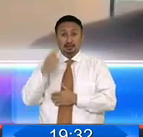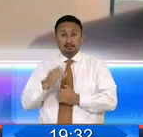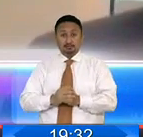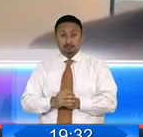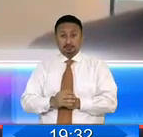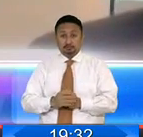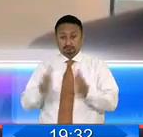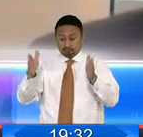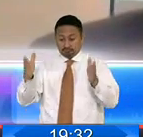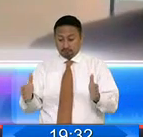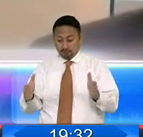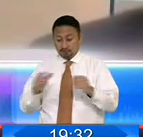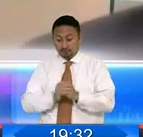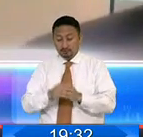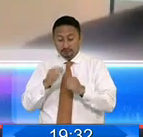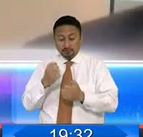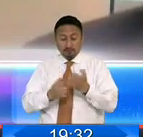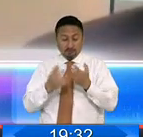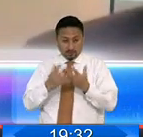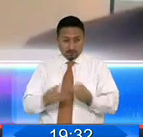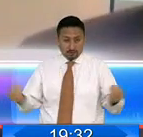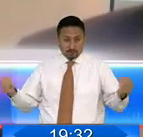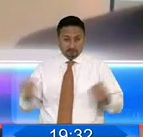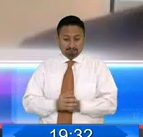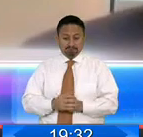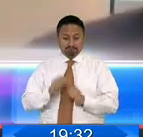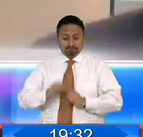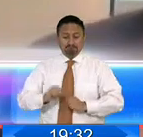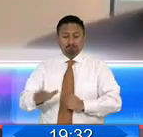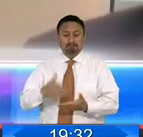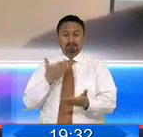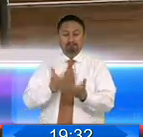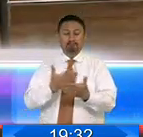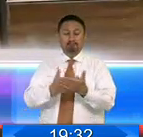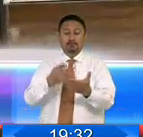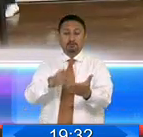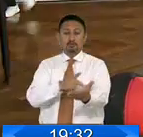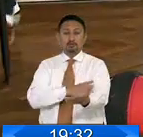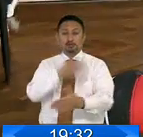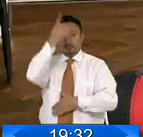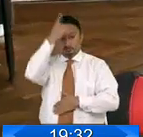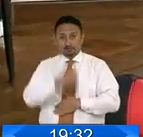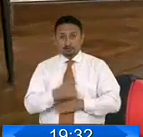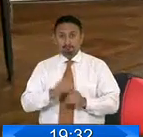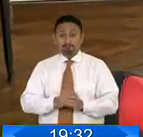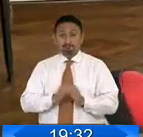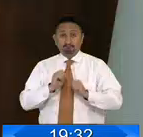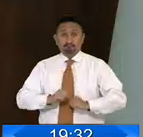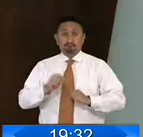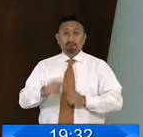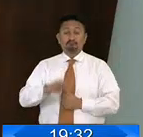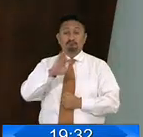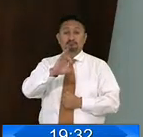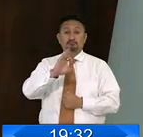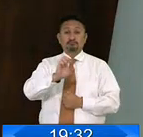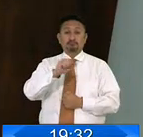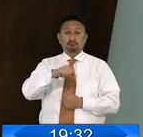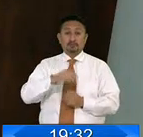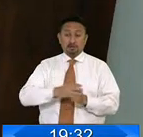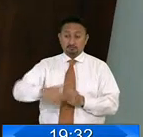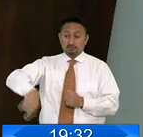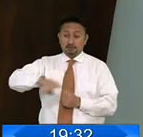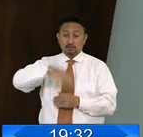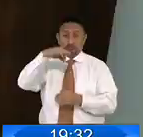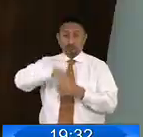para resolverlo y presentar un proyecto de sentencia el que será conocido por el pleno del tse votando a favor